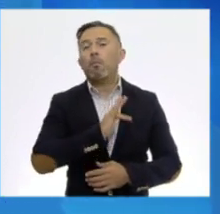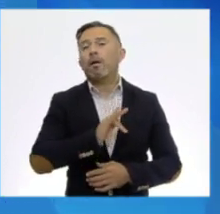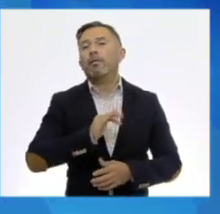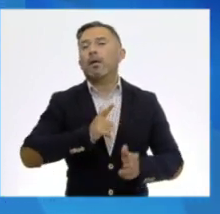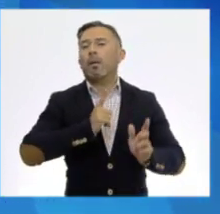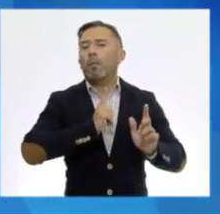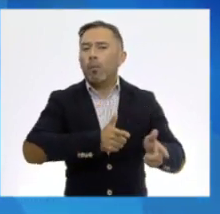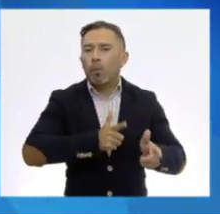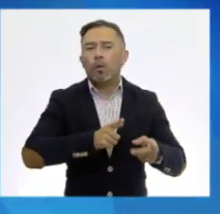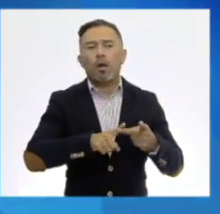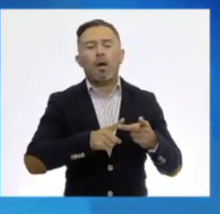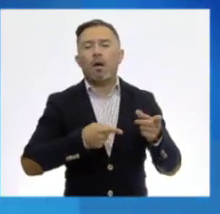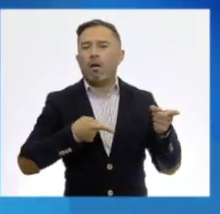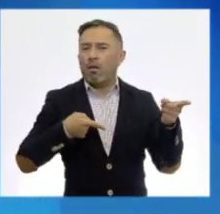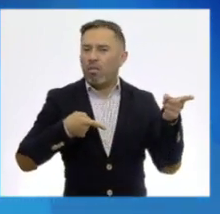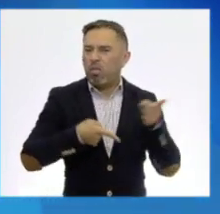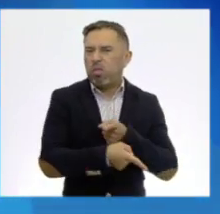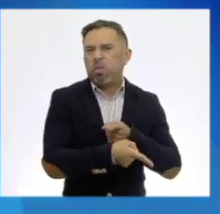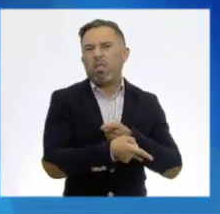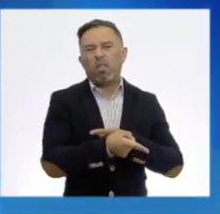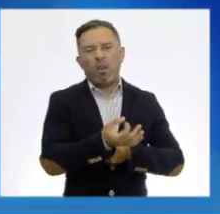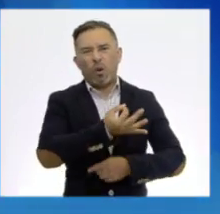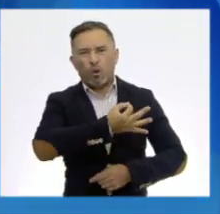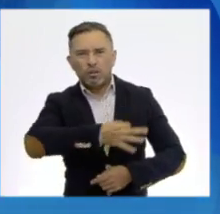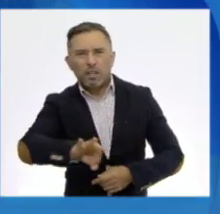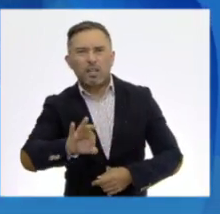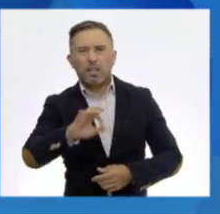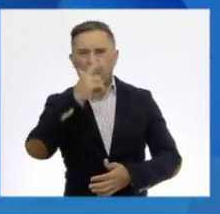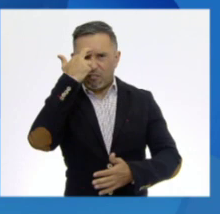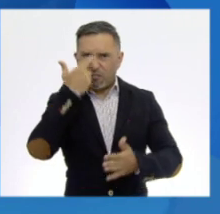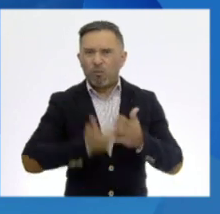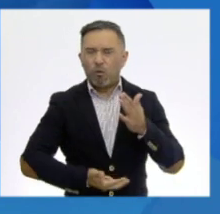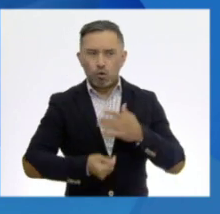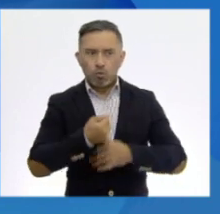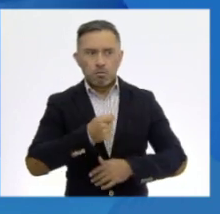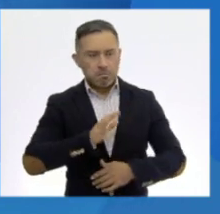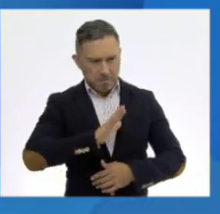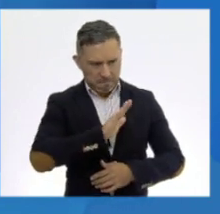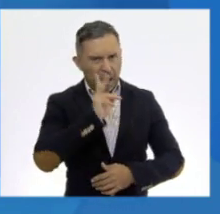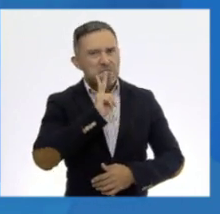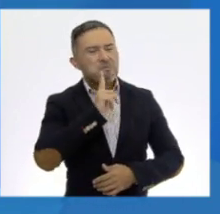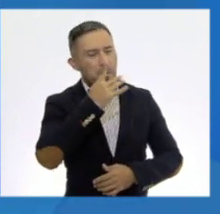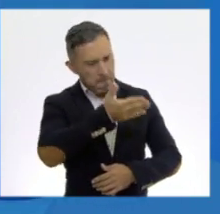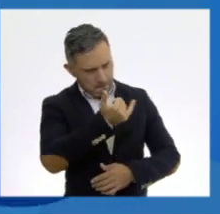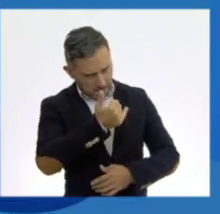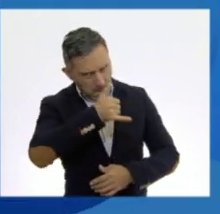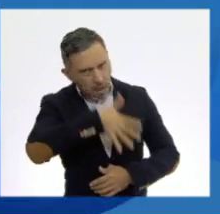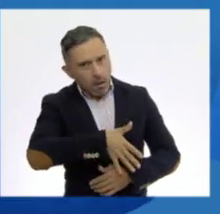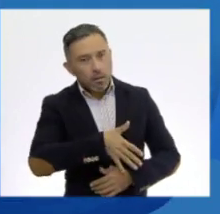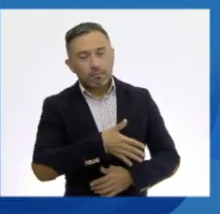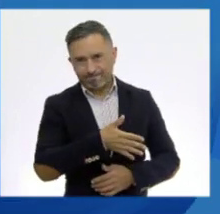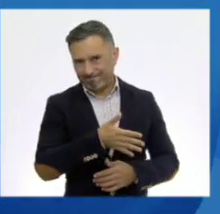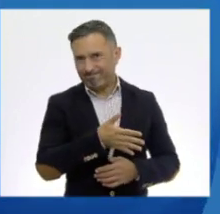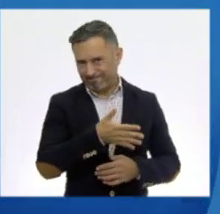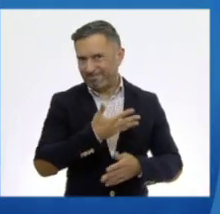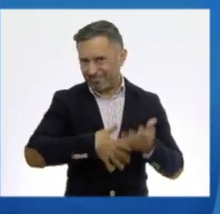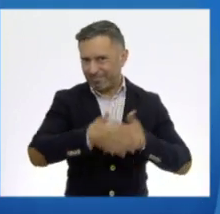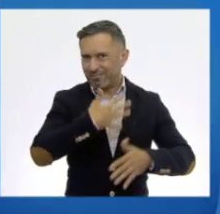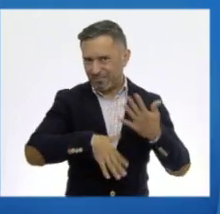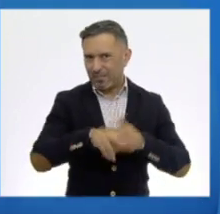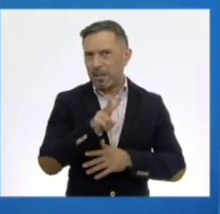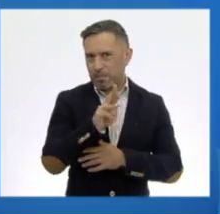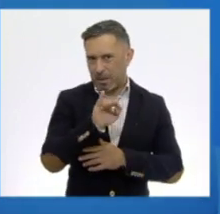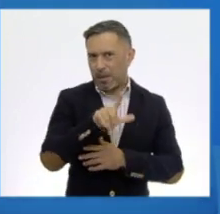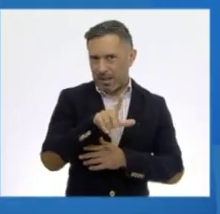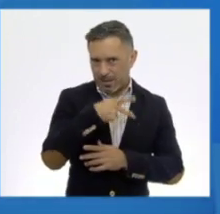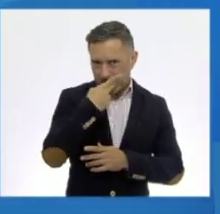burlas, insultos, groserías o provocaciones. También está la agresión social, que es cuando se